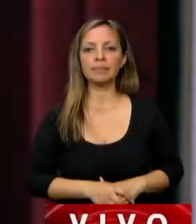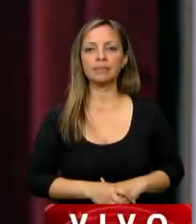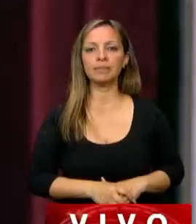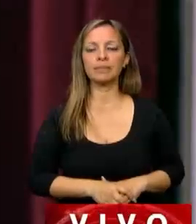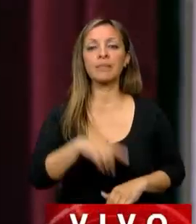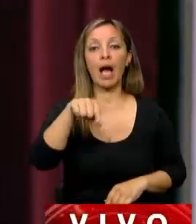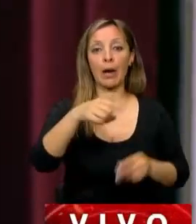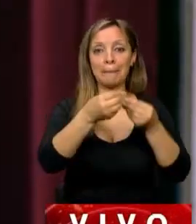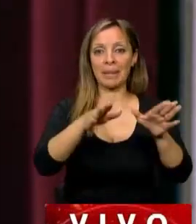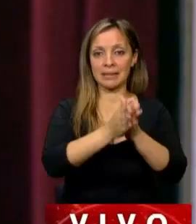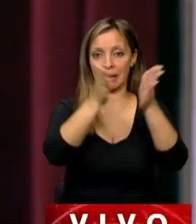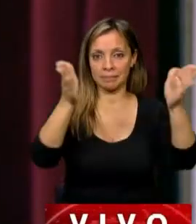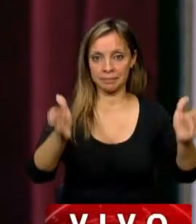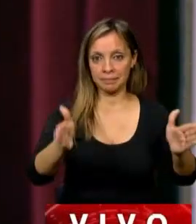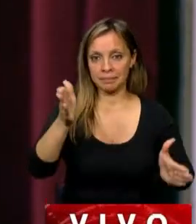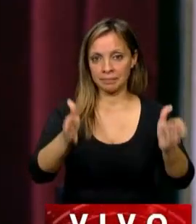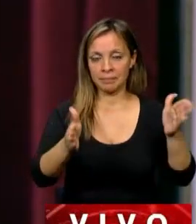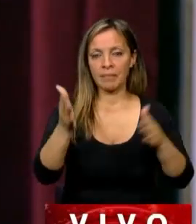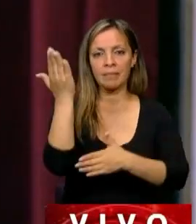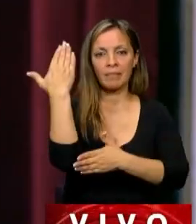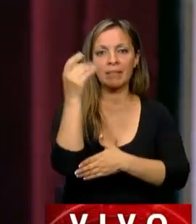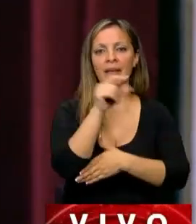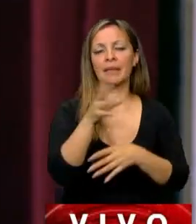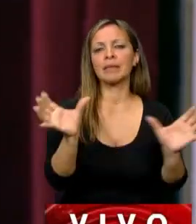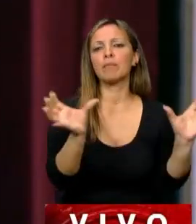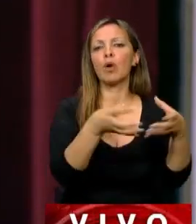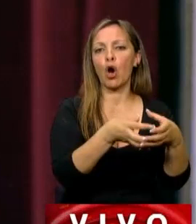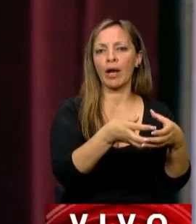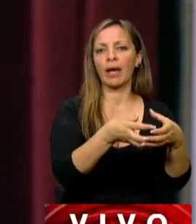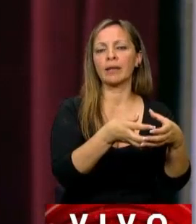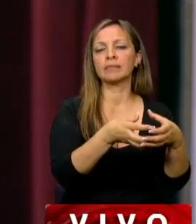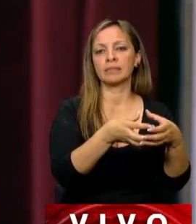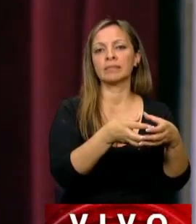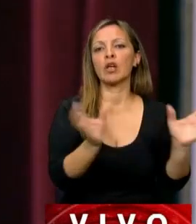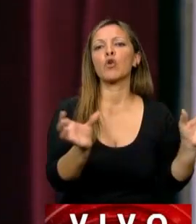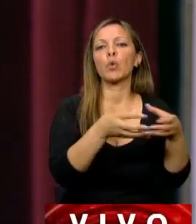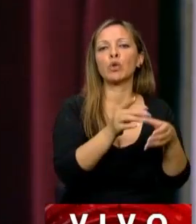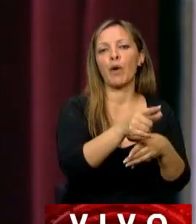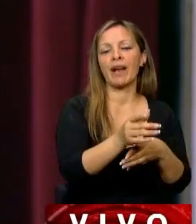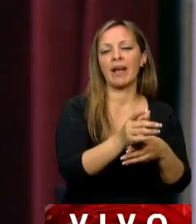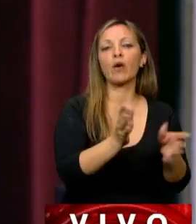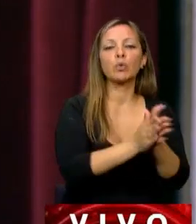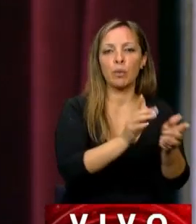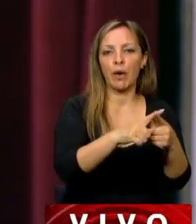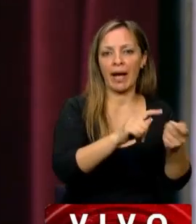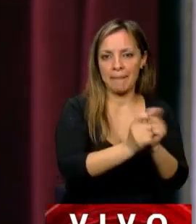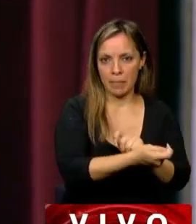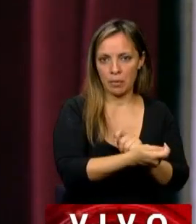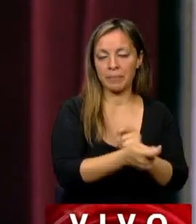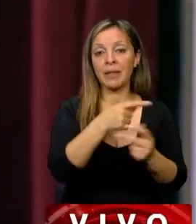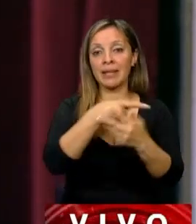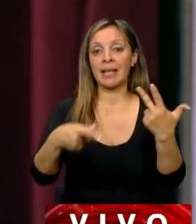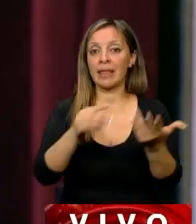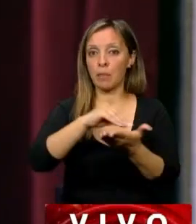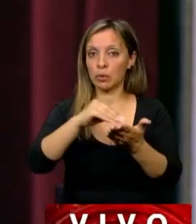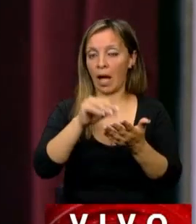Inicia el segmento de exposiciones del interbloque de Juntos por el Cambio. 3 diputados dividen su tiempo.